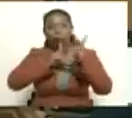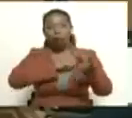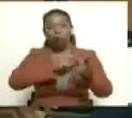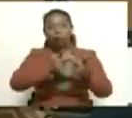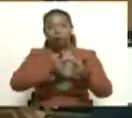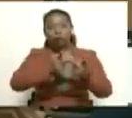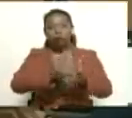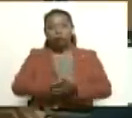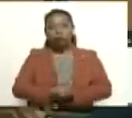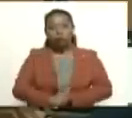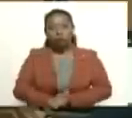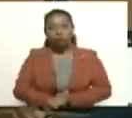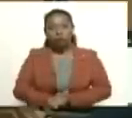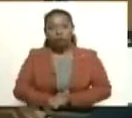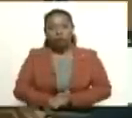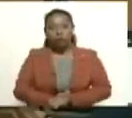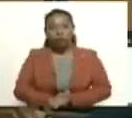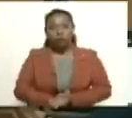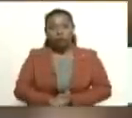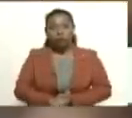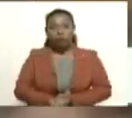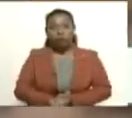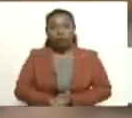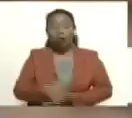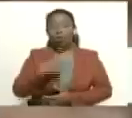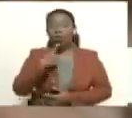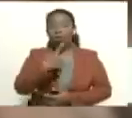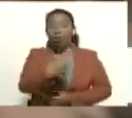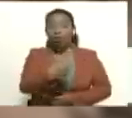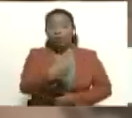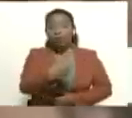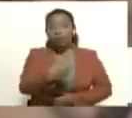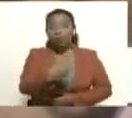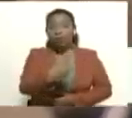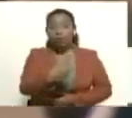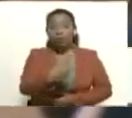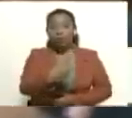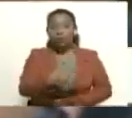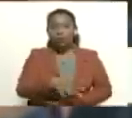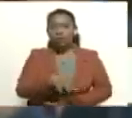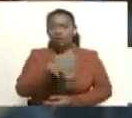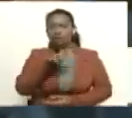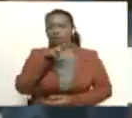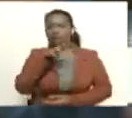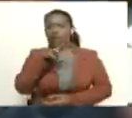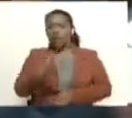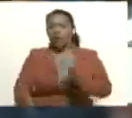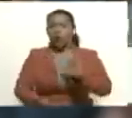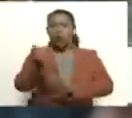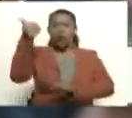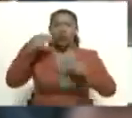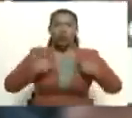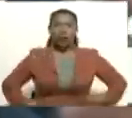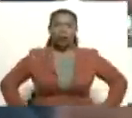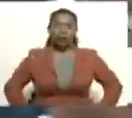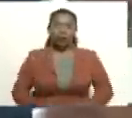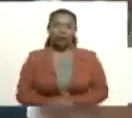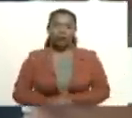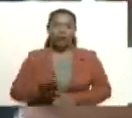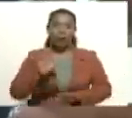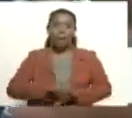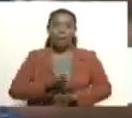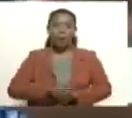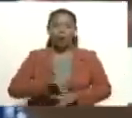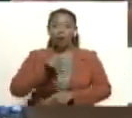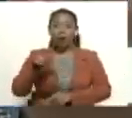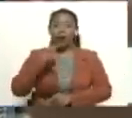voluntaria, donde señala un crimen de lesa humanidad. Porque cuando él dice